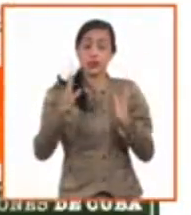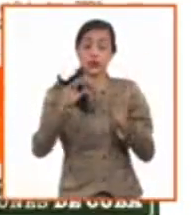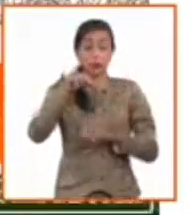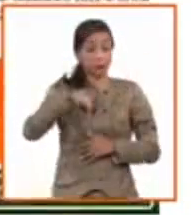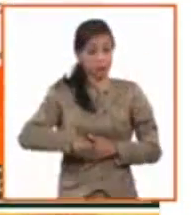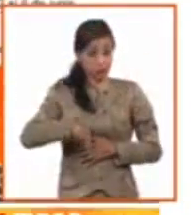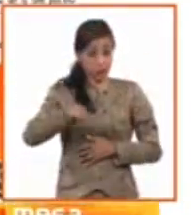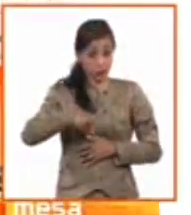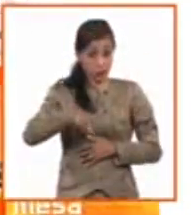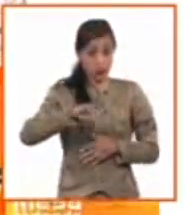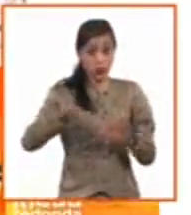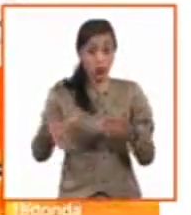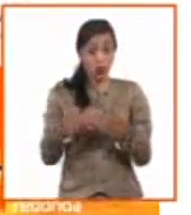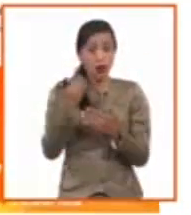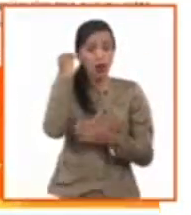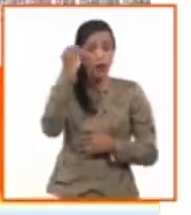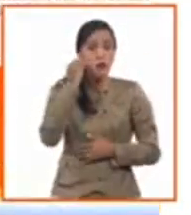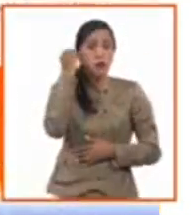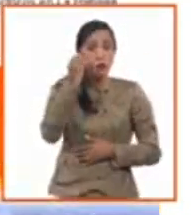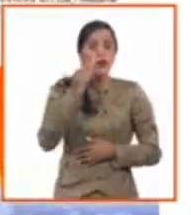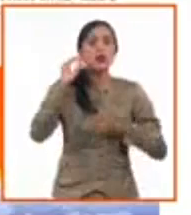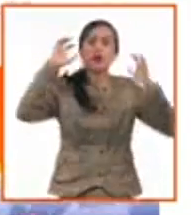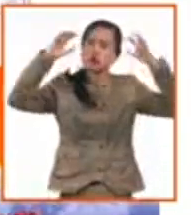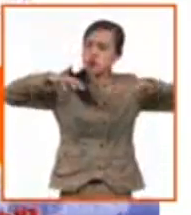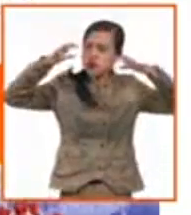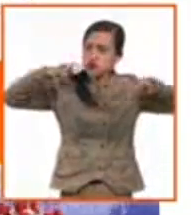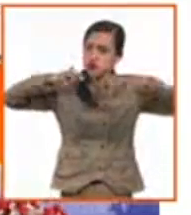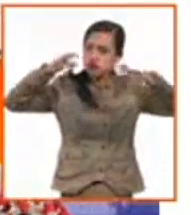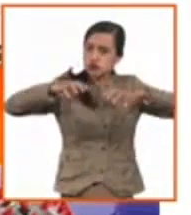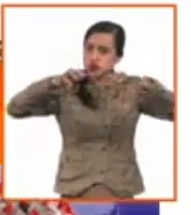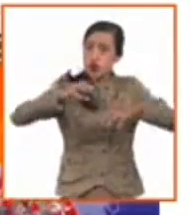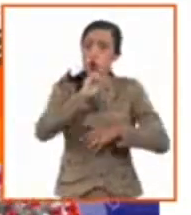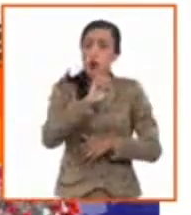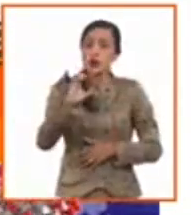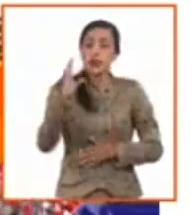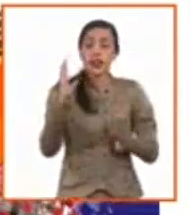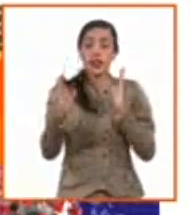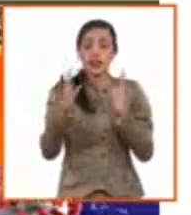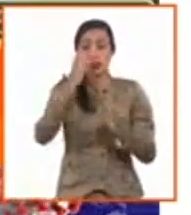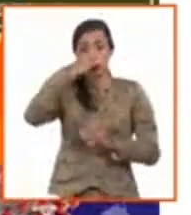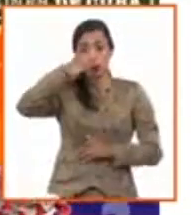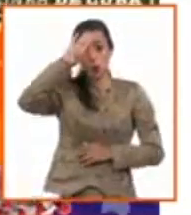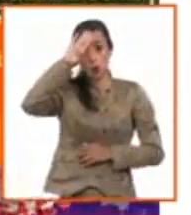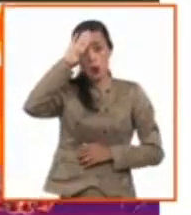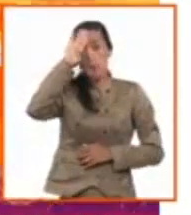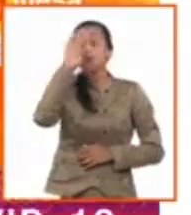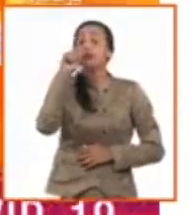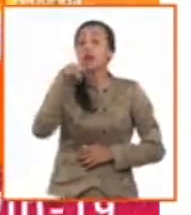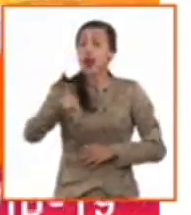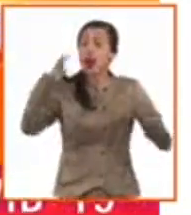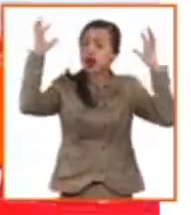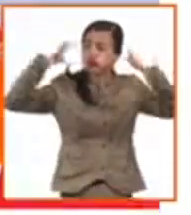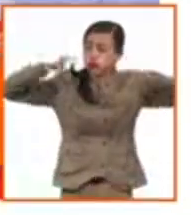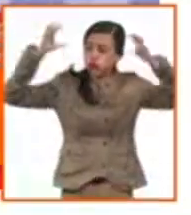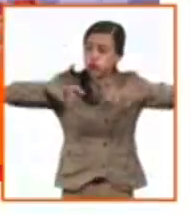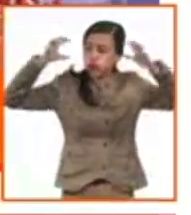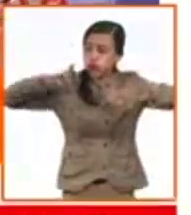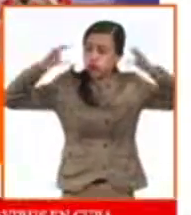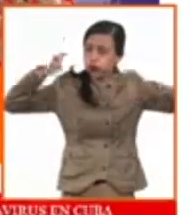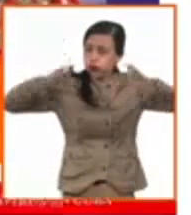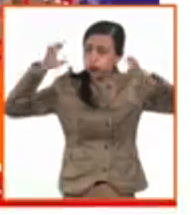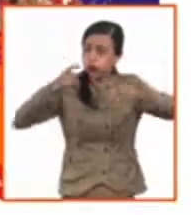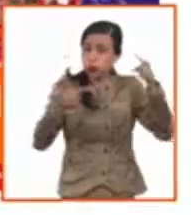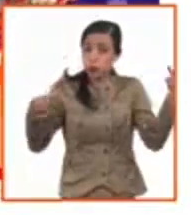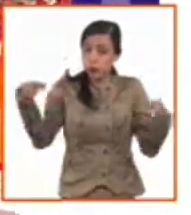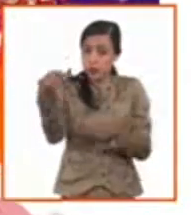próximos días en el instituto de meteorología se prevé que se mantengan las lluvias en las regiones occidental y central de nuestro país las que serán fuertes e